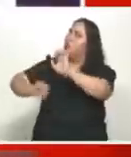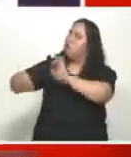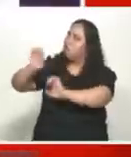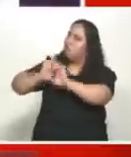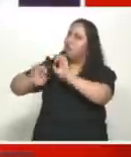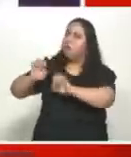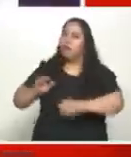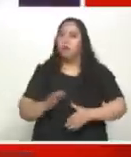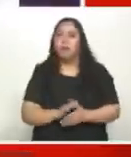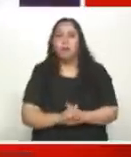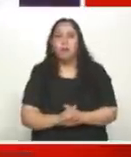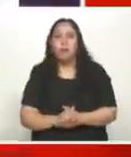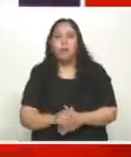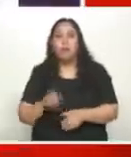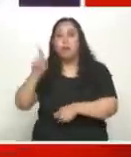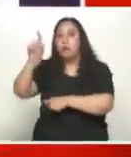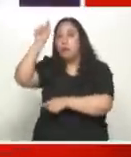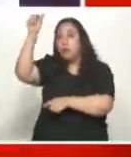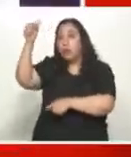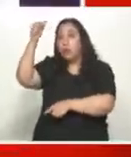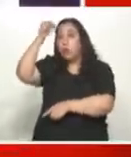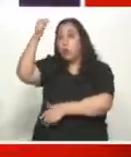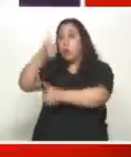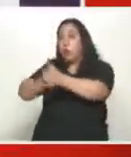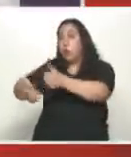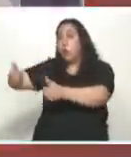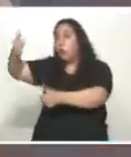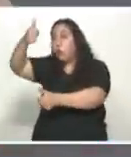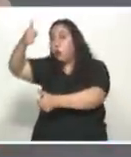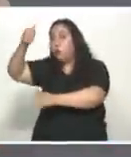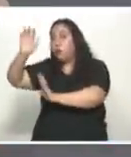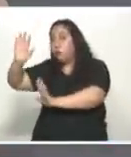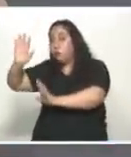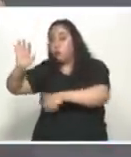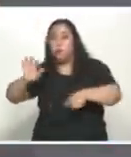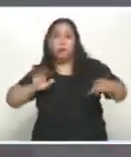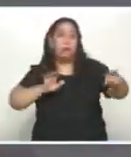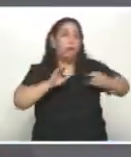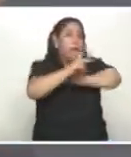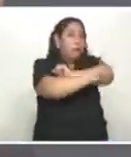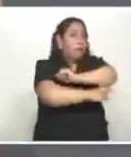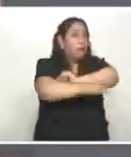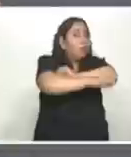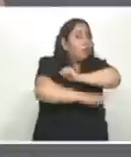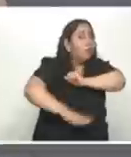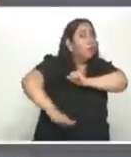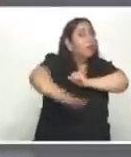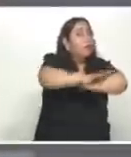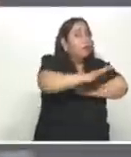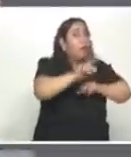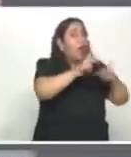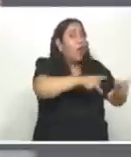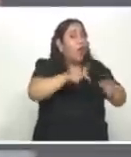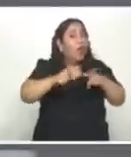que el gobierno puede ser bueno y el país puede ir por mal rumbo, porque los gobiernos,